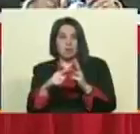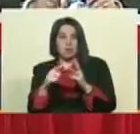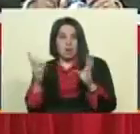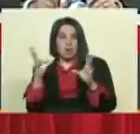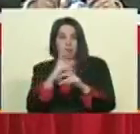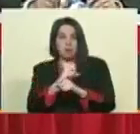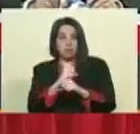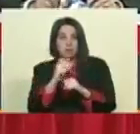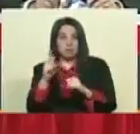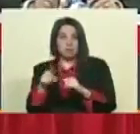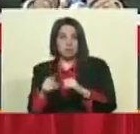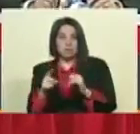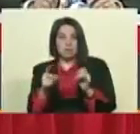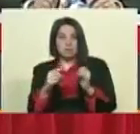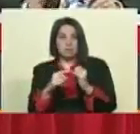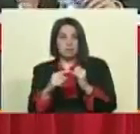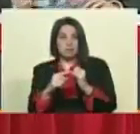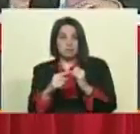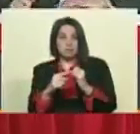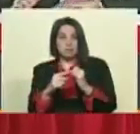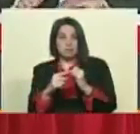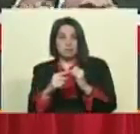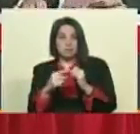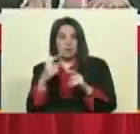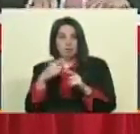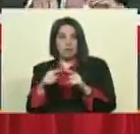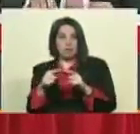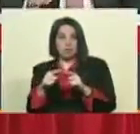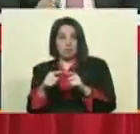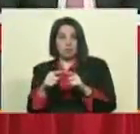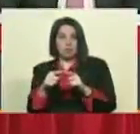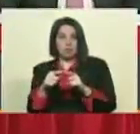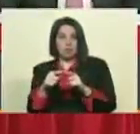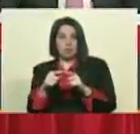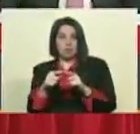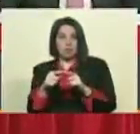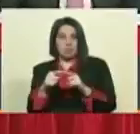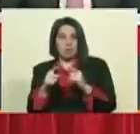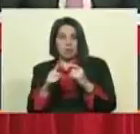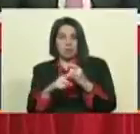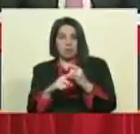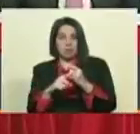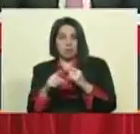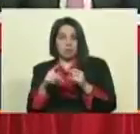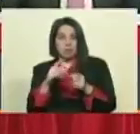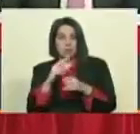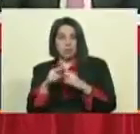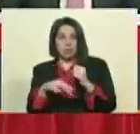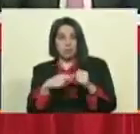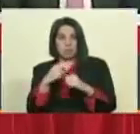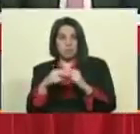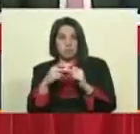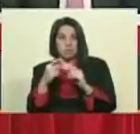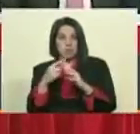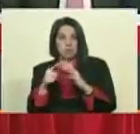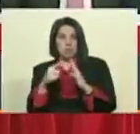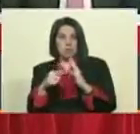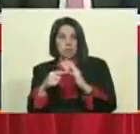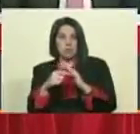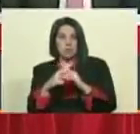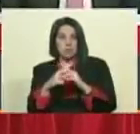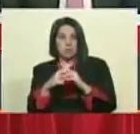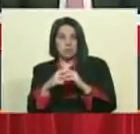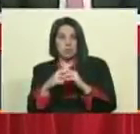compañeros, compañeras, compatriotas, cómo lamentablemente